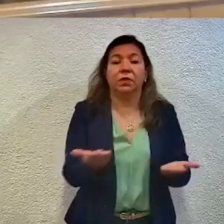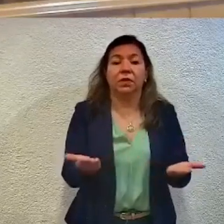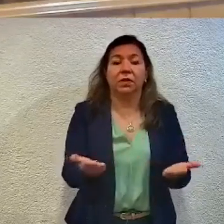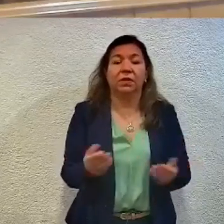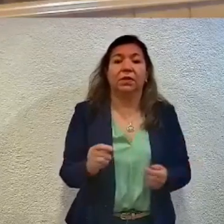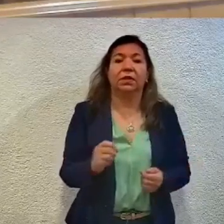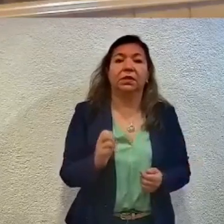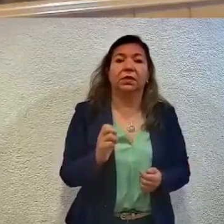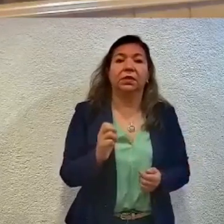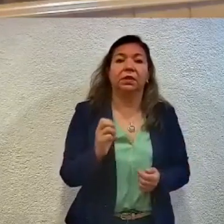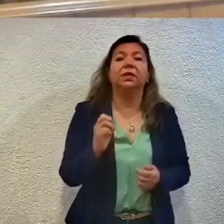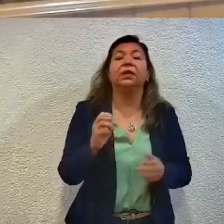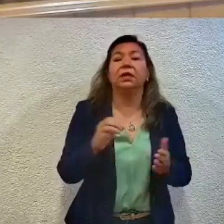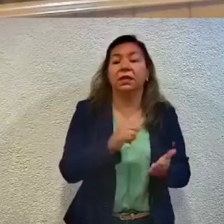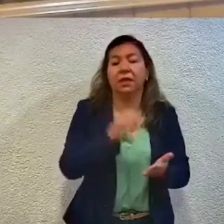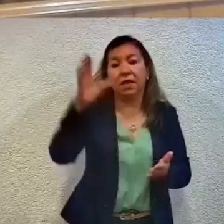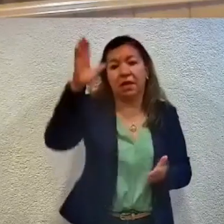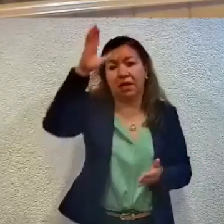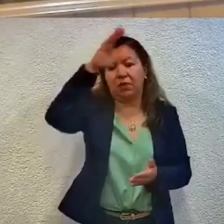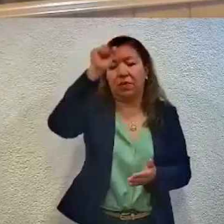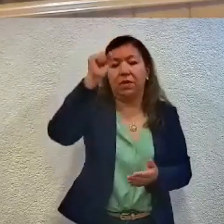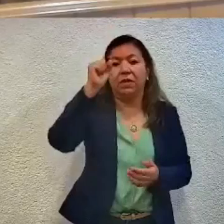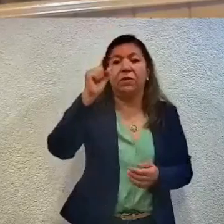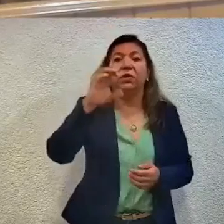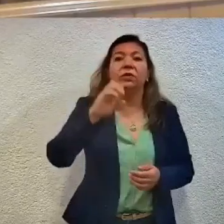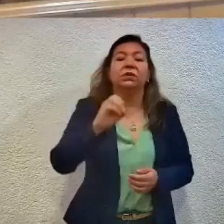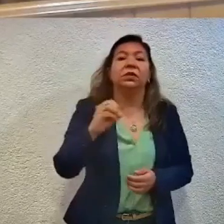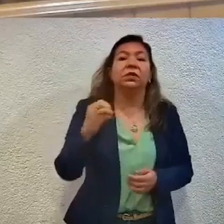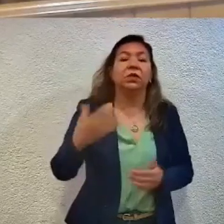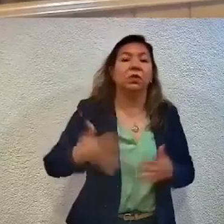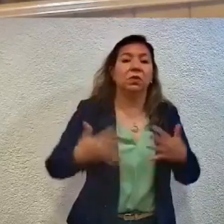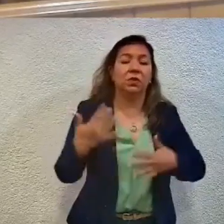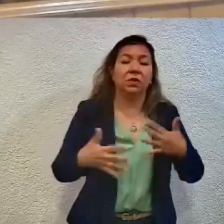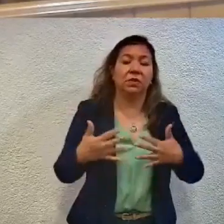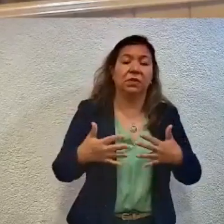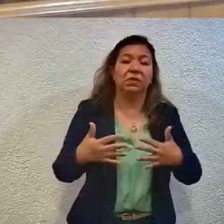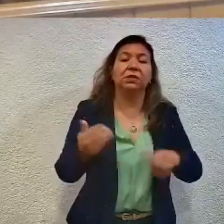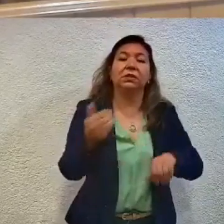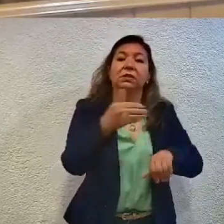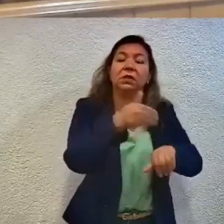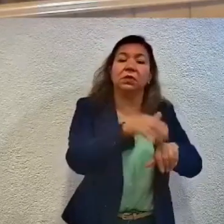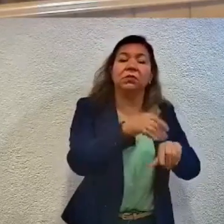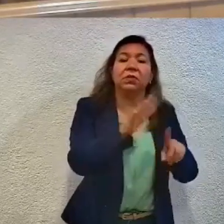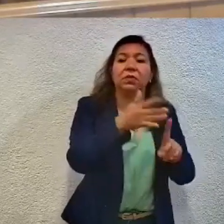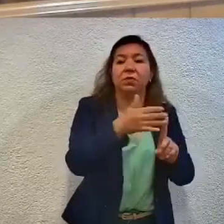paquetes electorales que no fueron señalados en el acuerdo 015/CDE